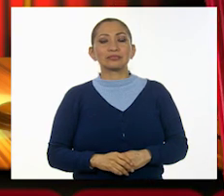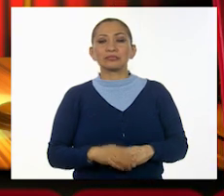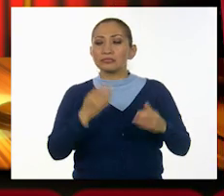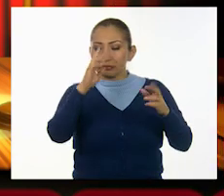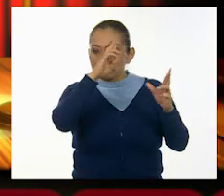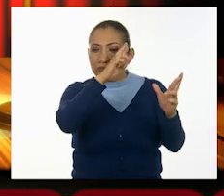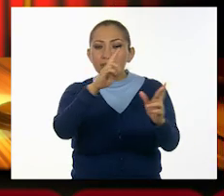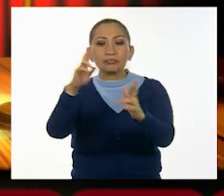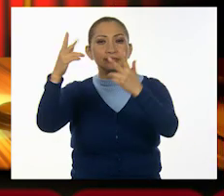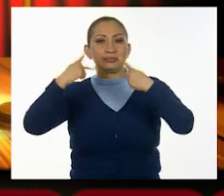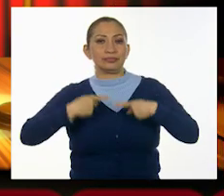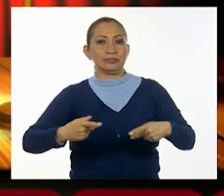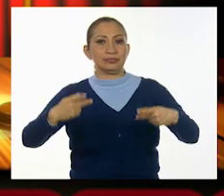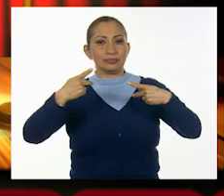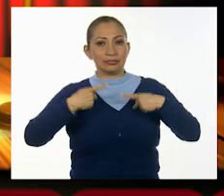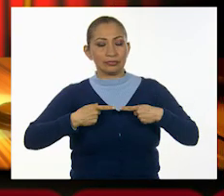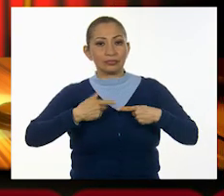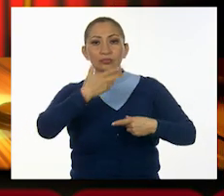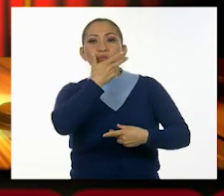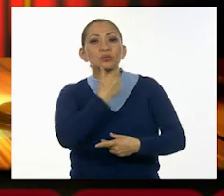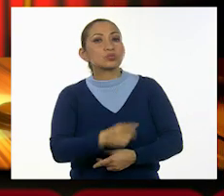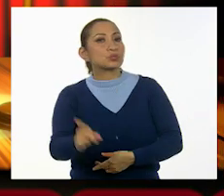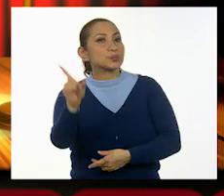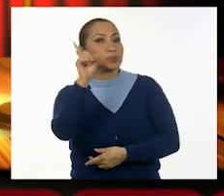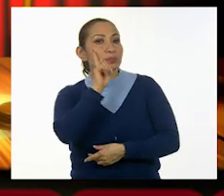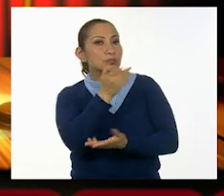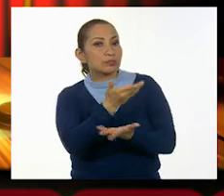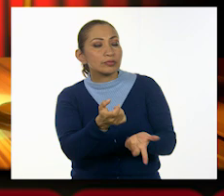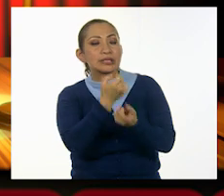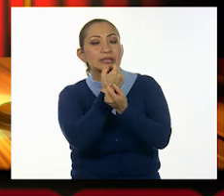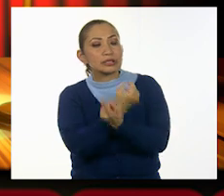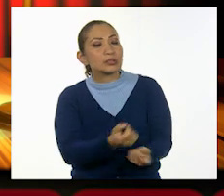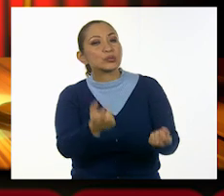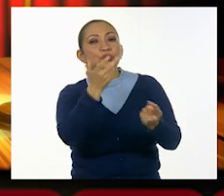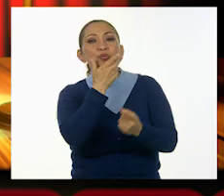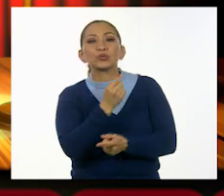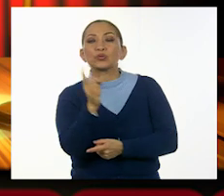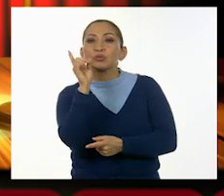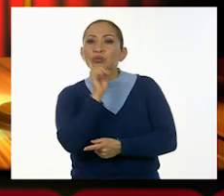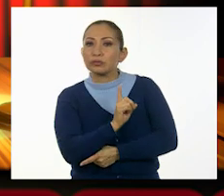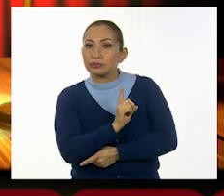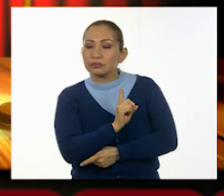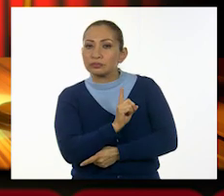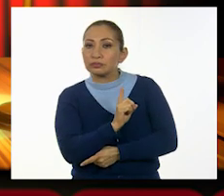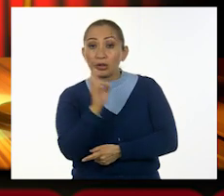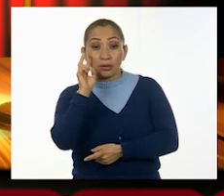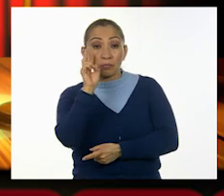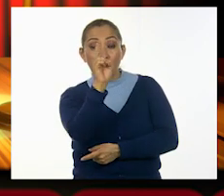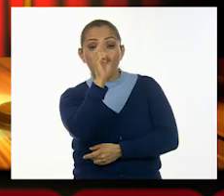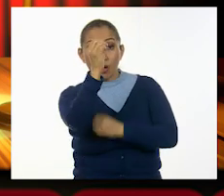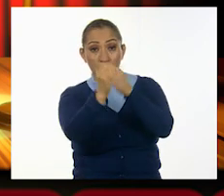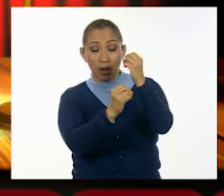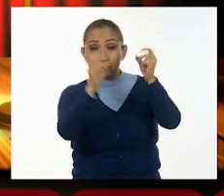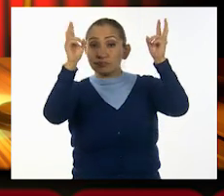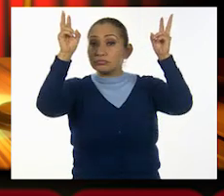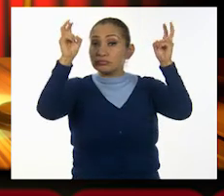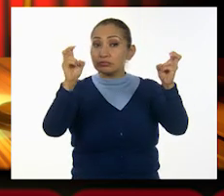Respetable público, damas y caballeros, niñas y niños, verán la obra